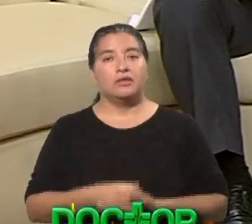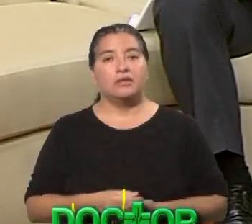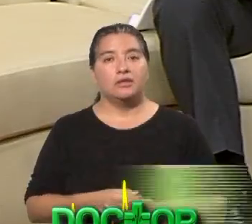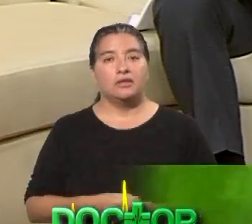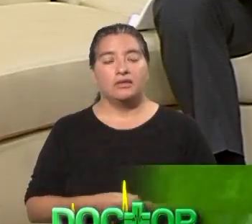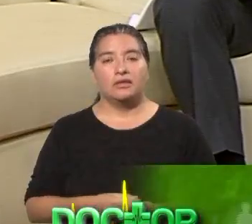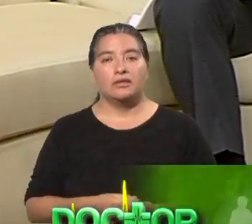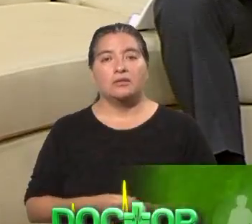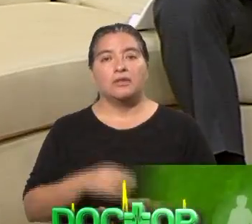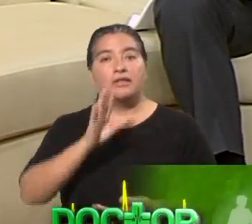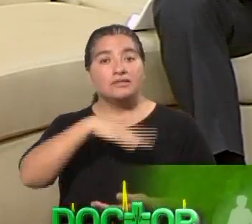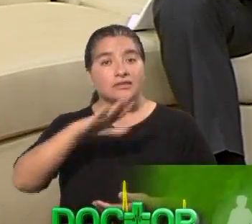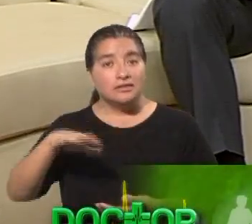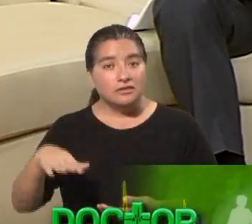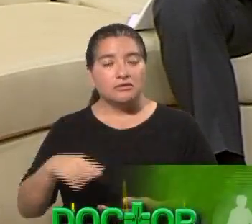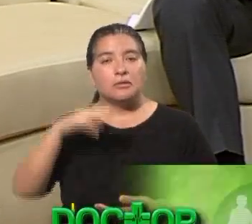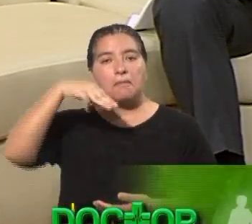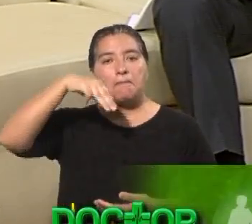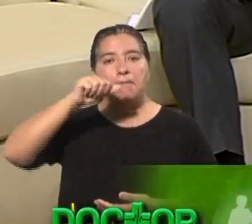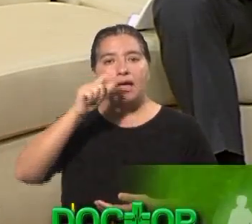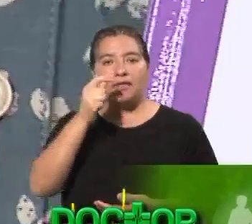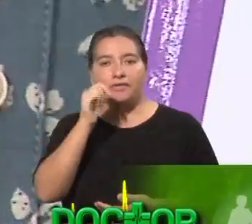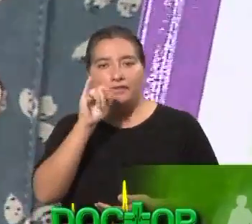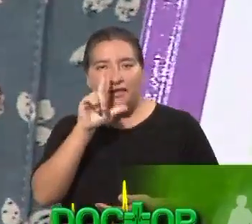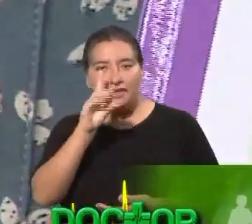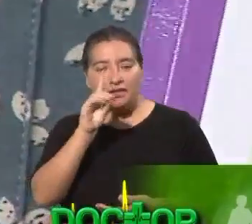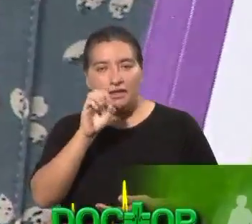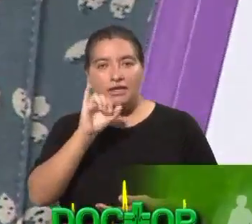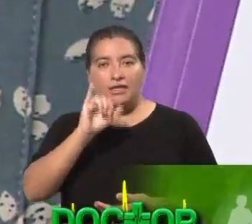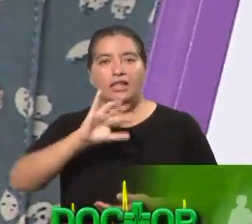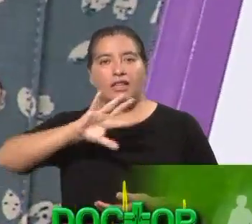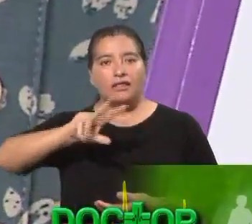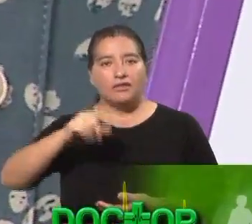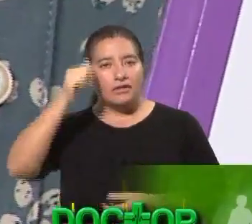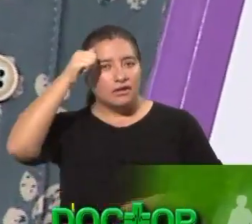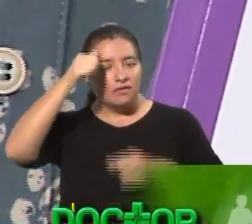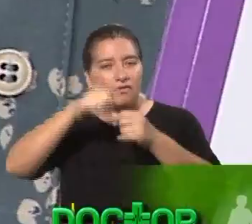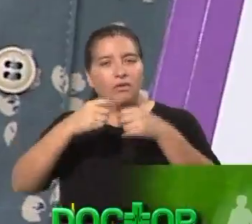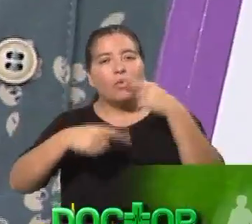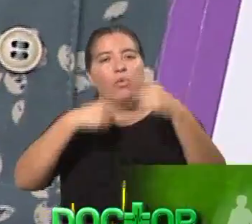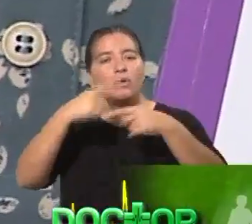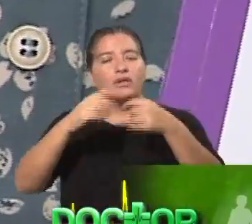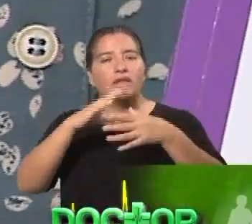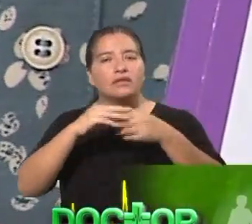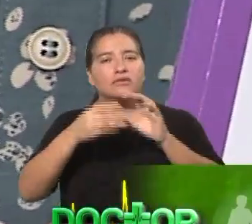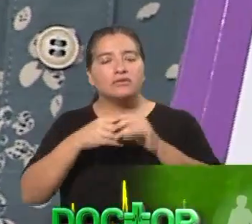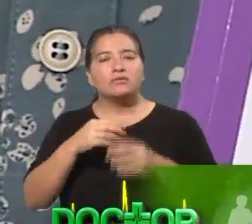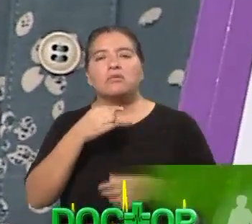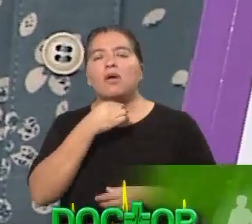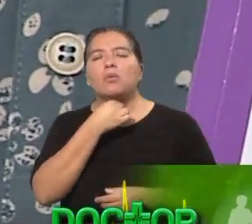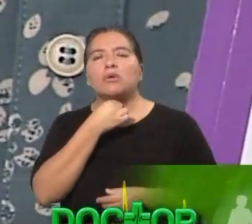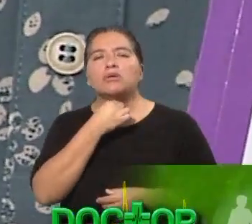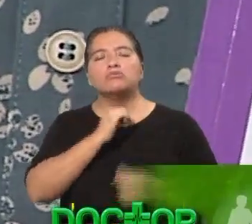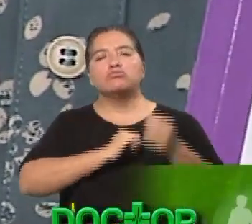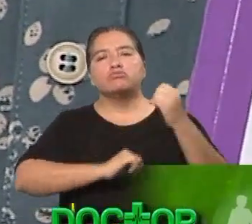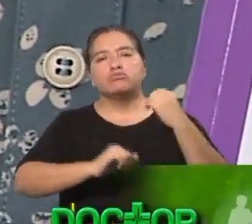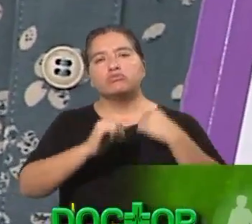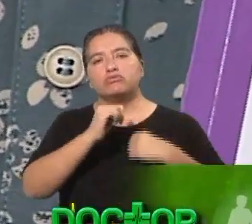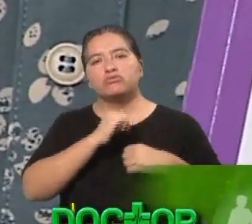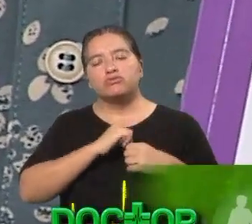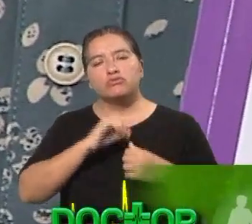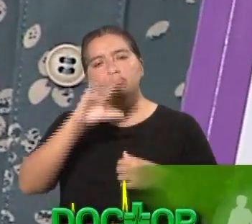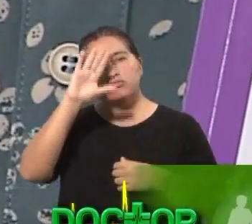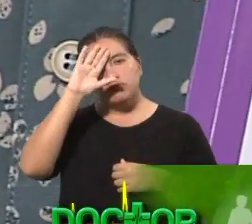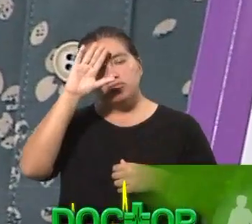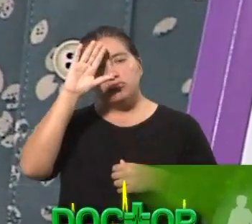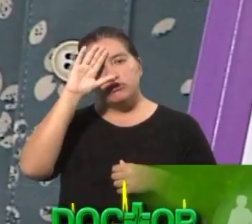Alfaguara Infantil, Matilde y el Ladrón de Recuerdos. Nos cuenta el caso de una abuelita que está sufriendo de Alzheimer